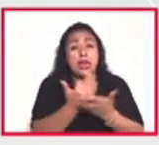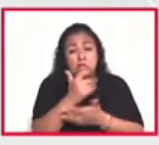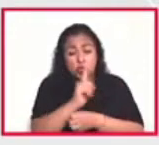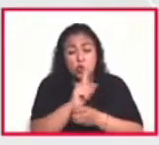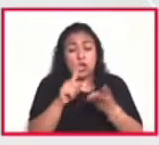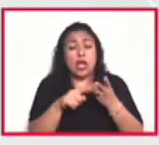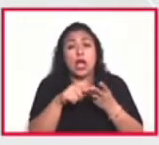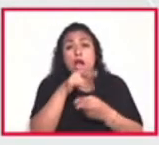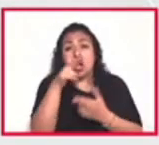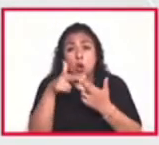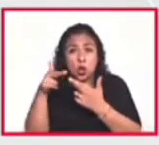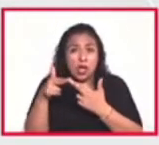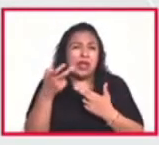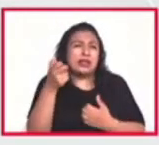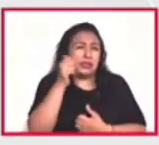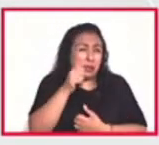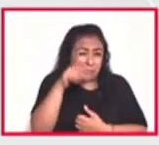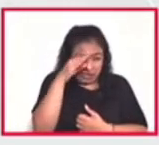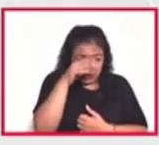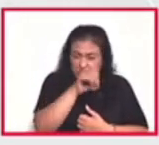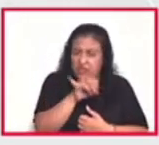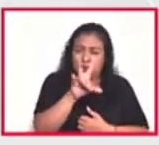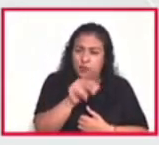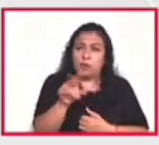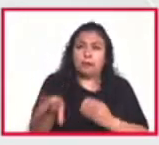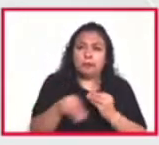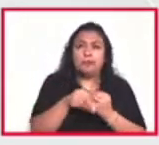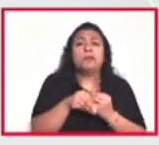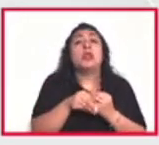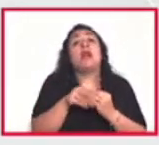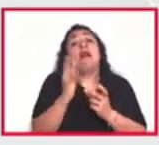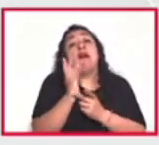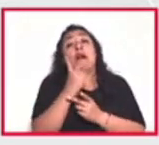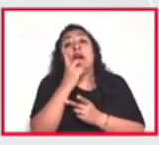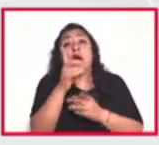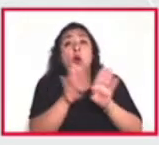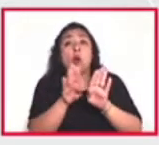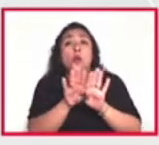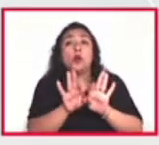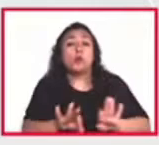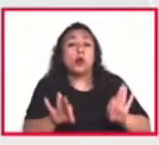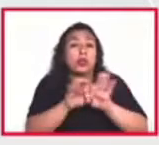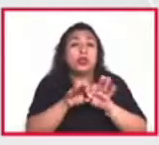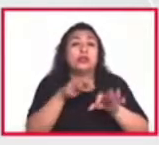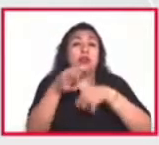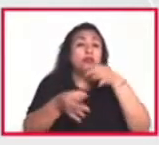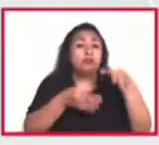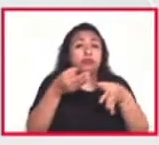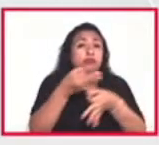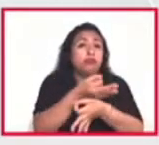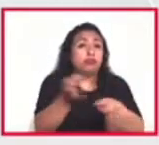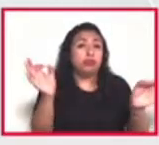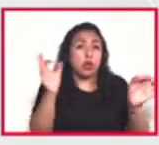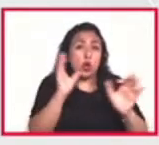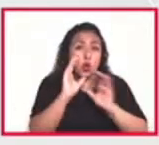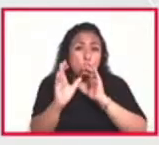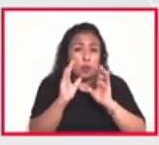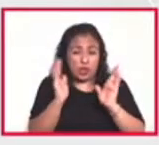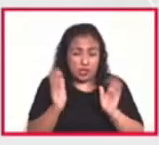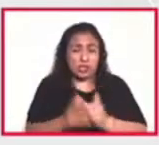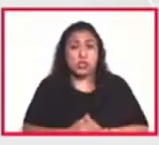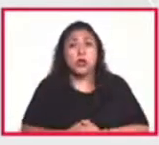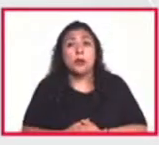que no siempre fue considerado. A ello se suma, agrega, el manejo editorial de los medios de comunicación. Para